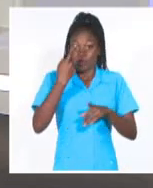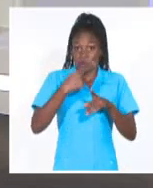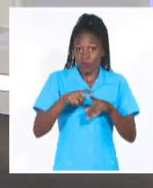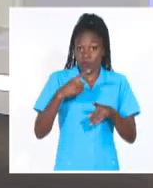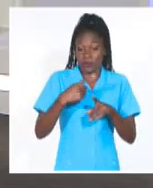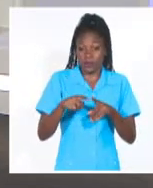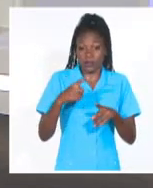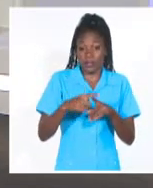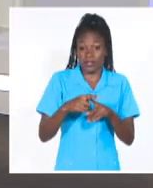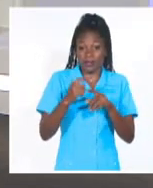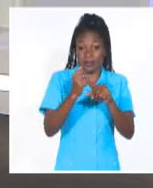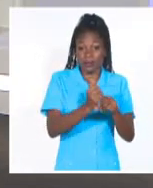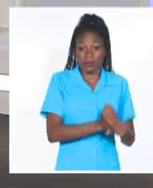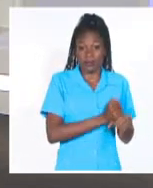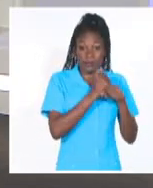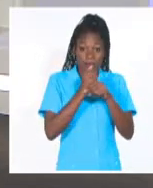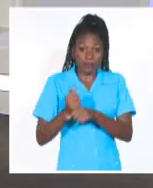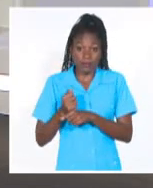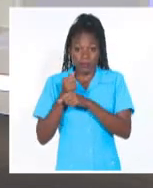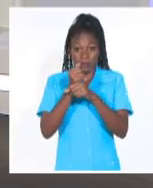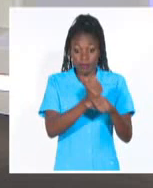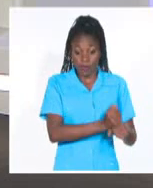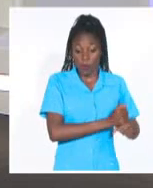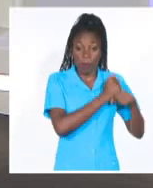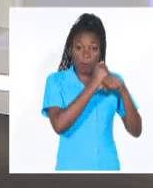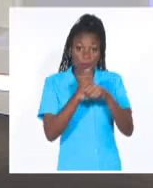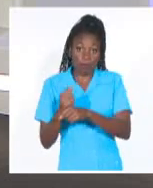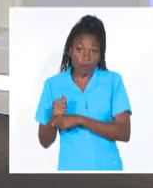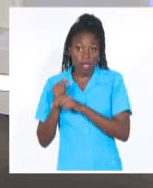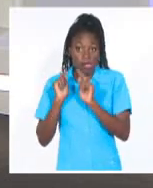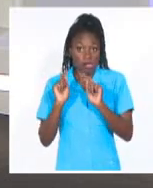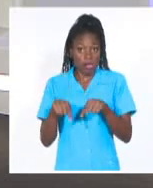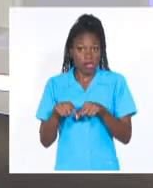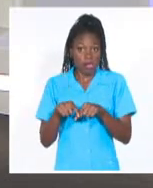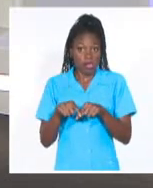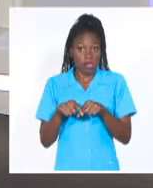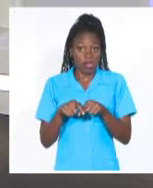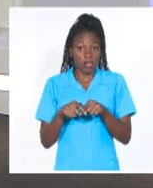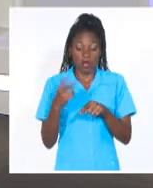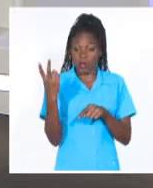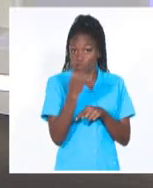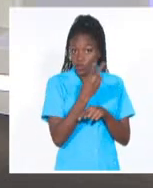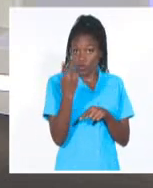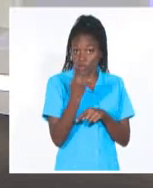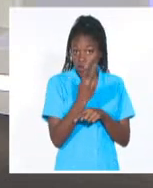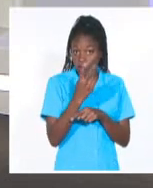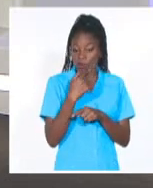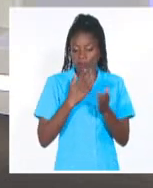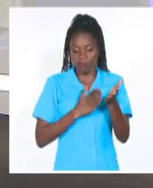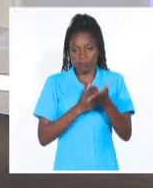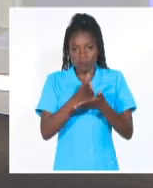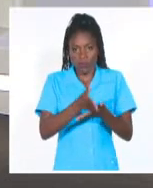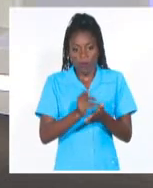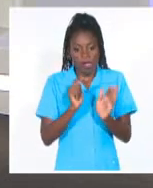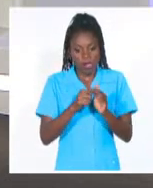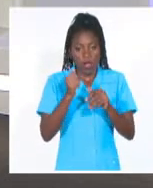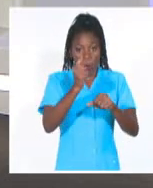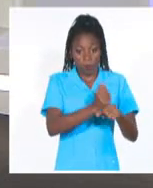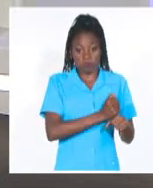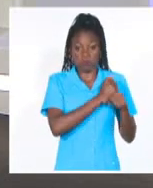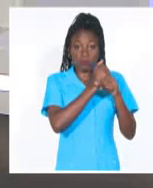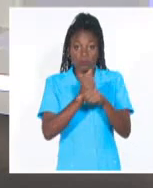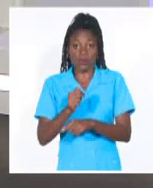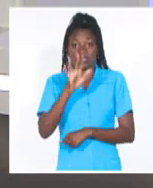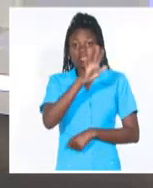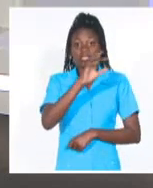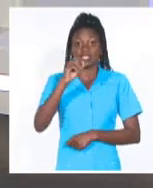entró segundo en el C1 1000 metros para clasificarse a la final. Yuriani Guerra y Dailén Rodríguez también avanzaron a esa instancia en el K2 500